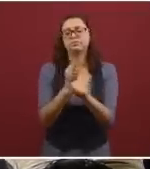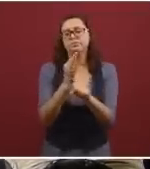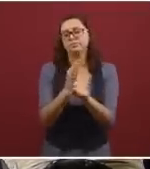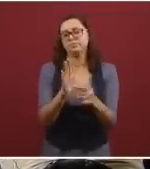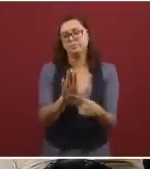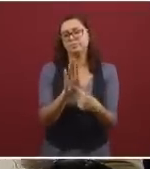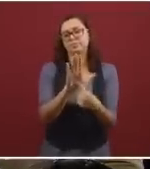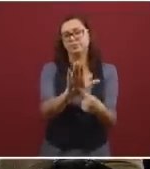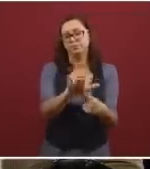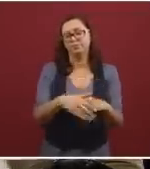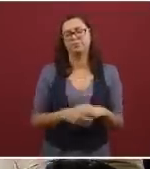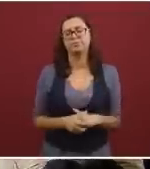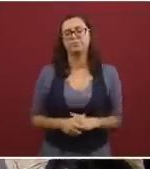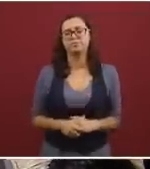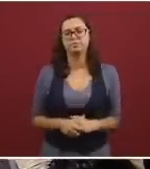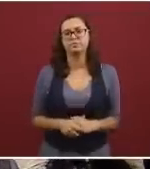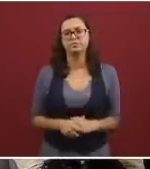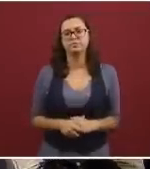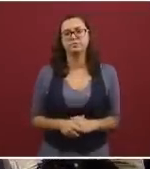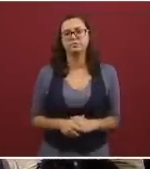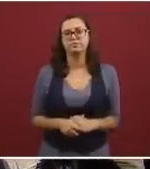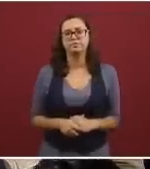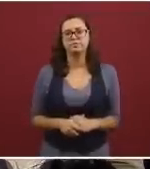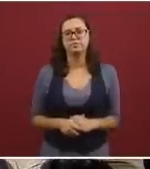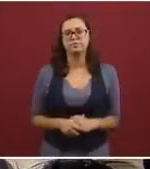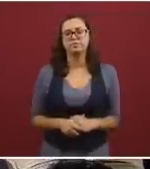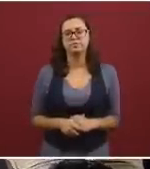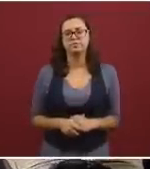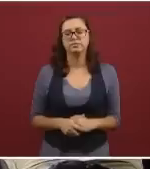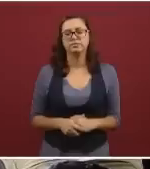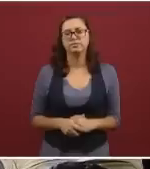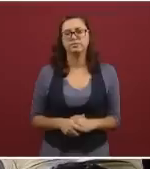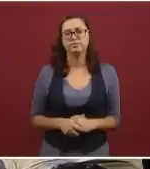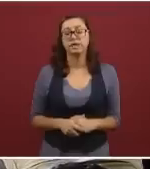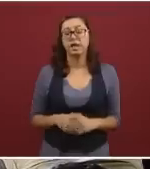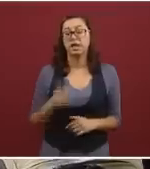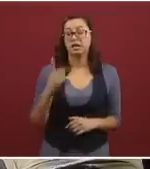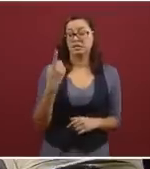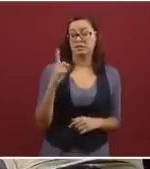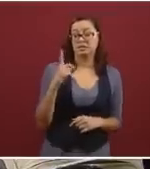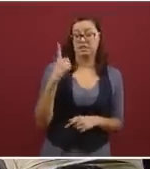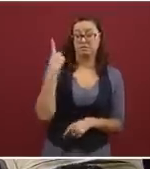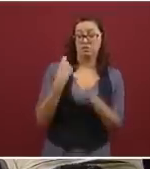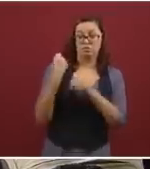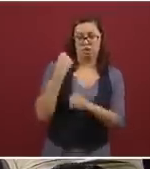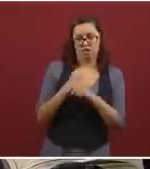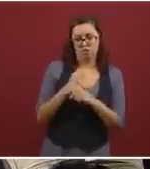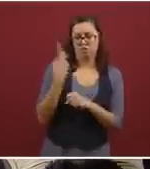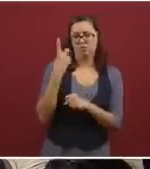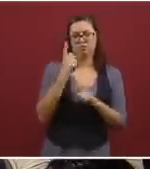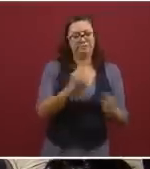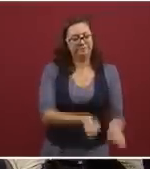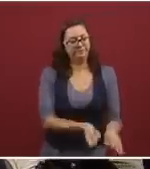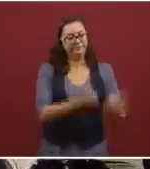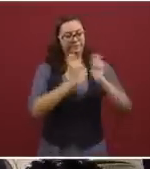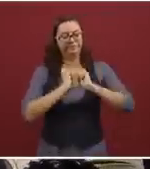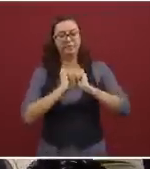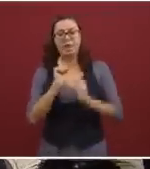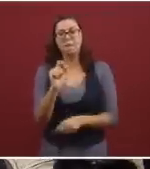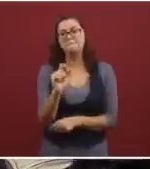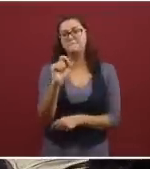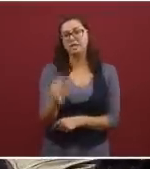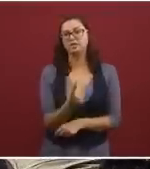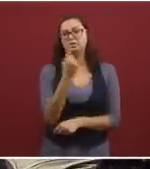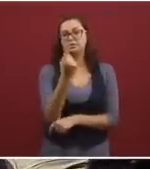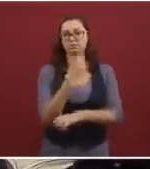nosotros recibimos 21 empresas en diciembre del año pasado, y de esas 21